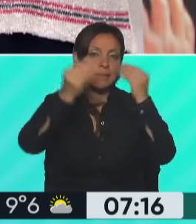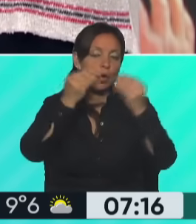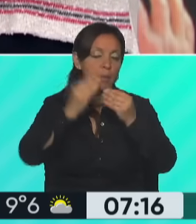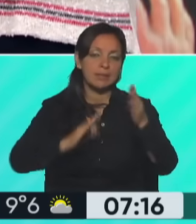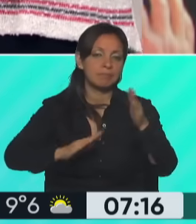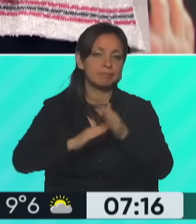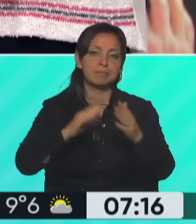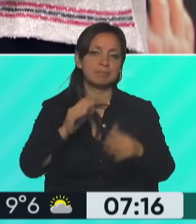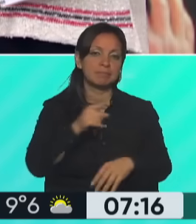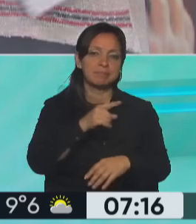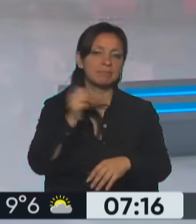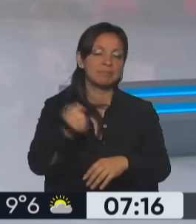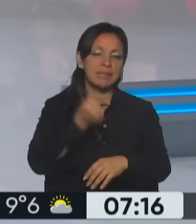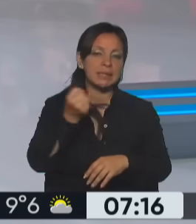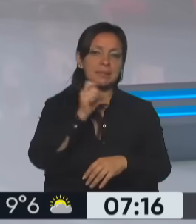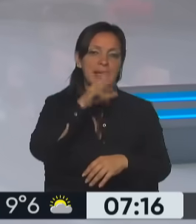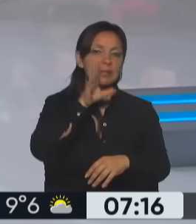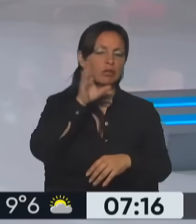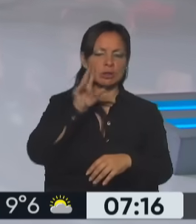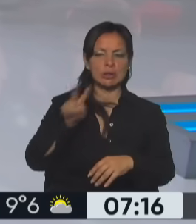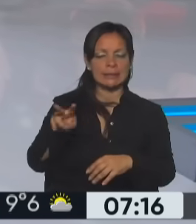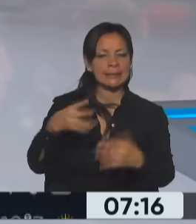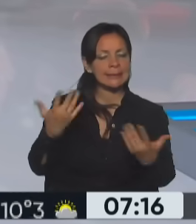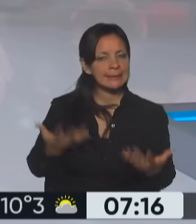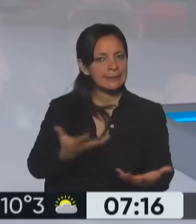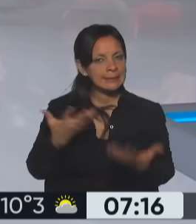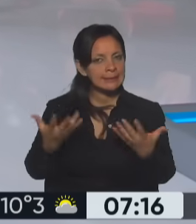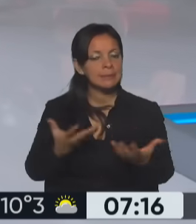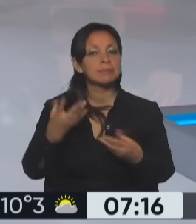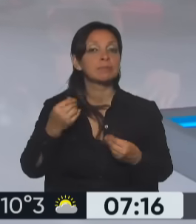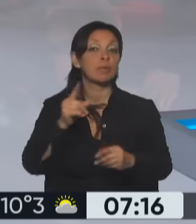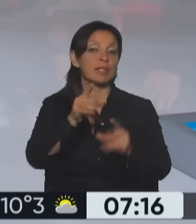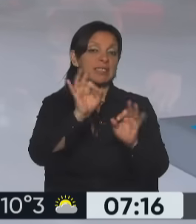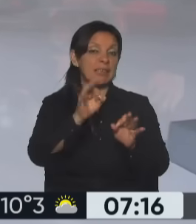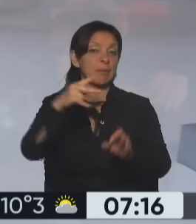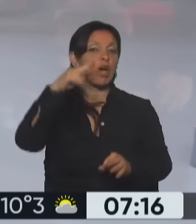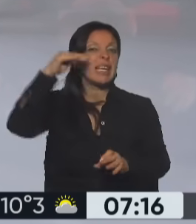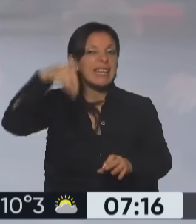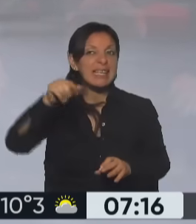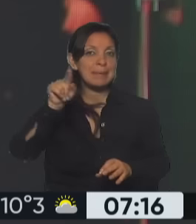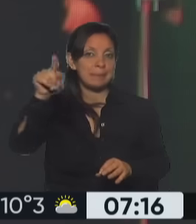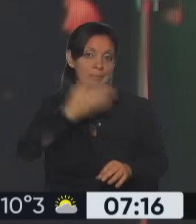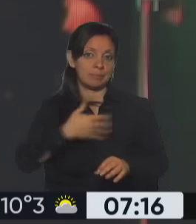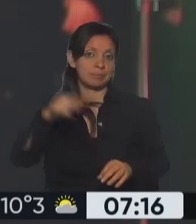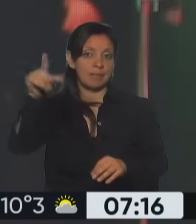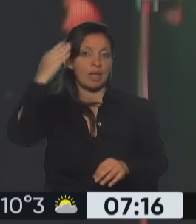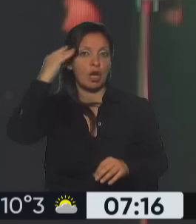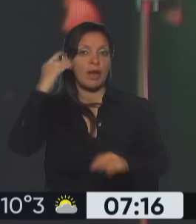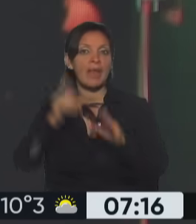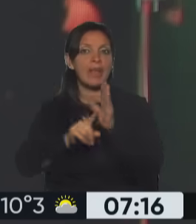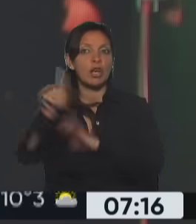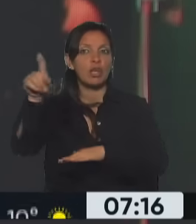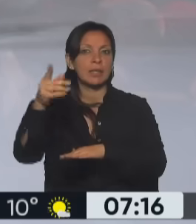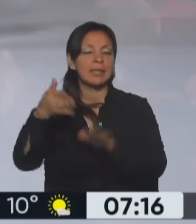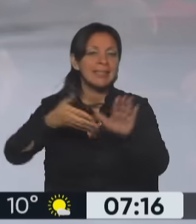central que tiene Estados Unidos de esta reunión porque recordemos Kim jun no salía de Corea del Norte Desde hacía 4 años y sale para